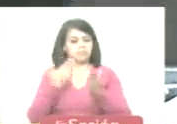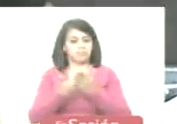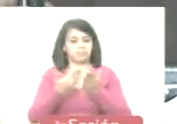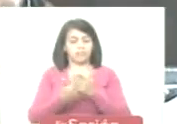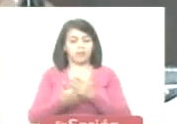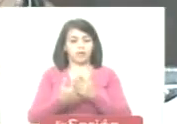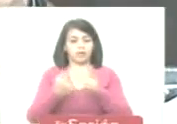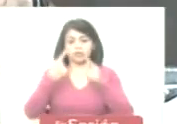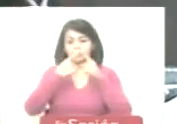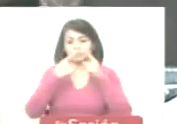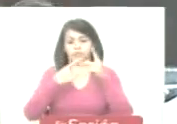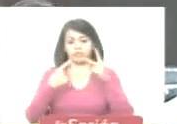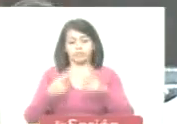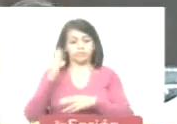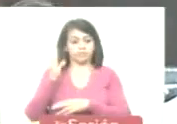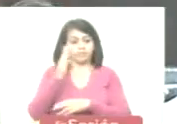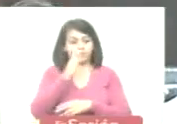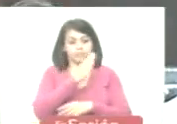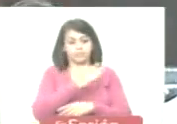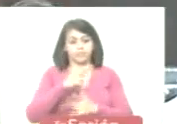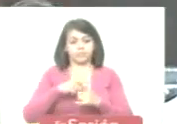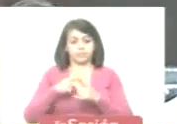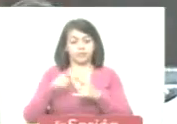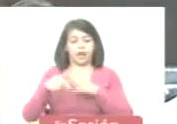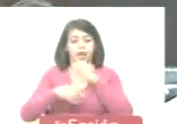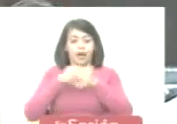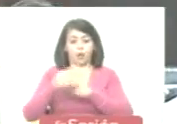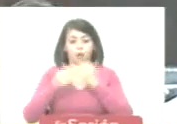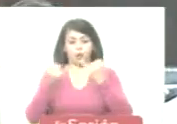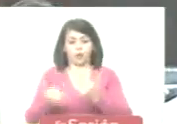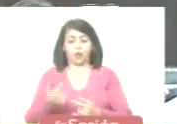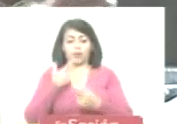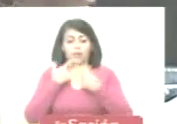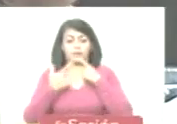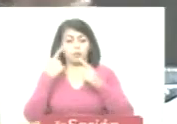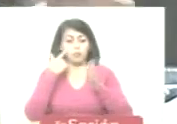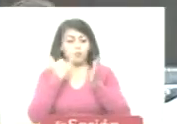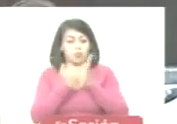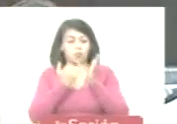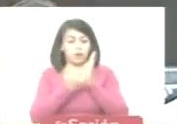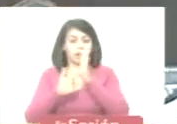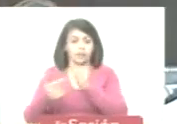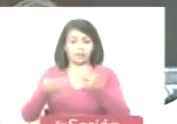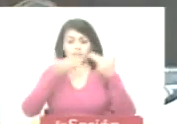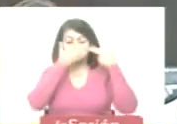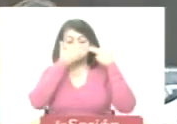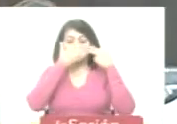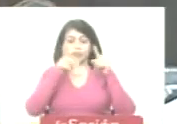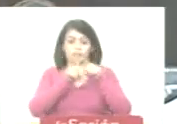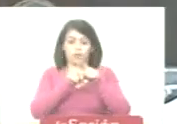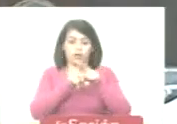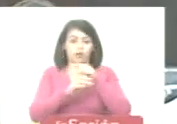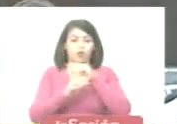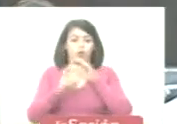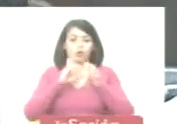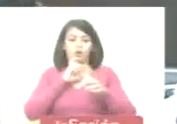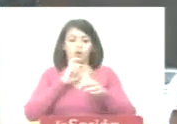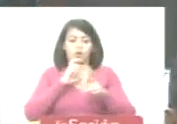un conjunto de sanciones y que evidentemente han secuestrado el oro, pero a los